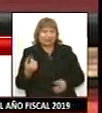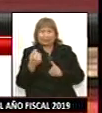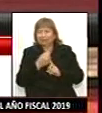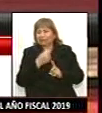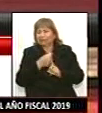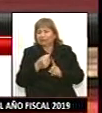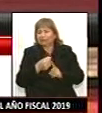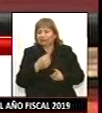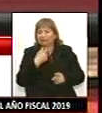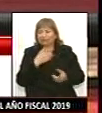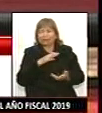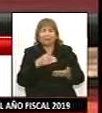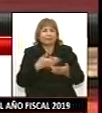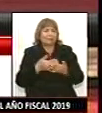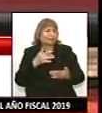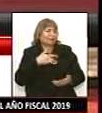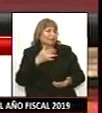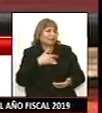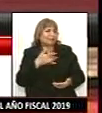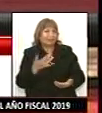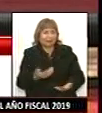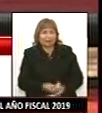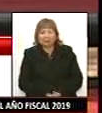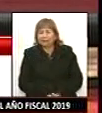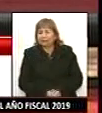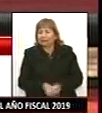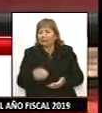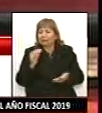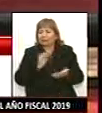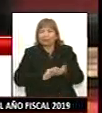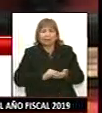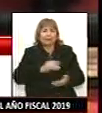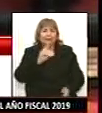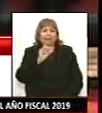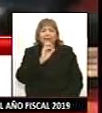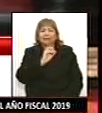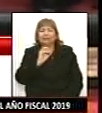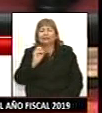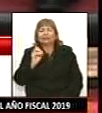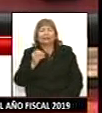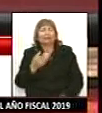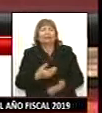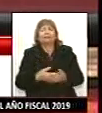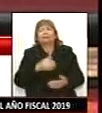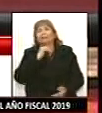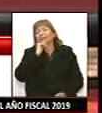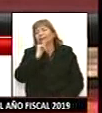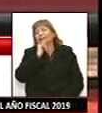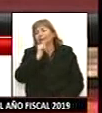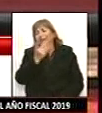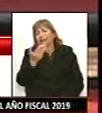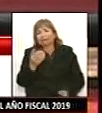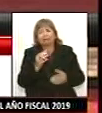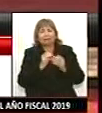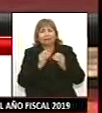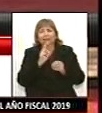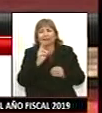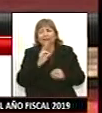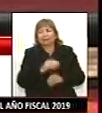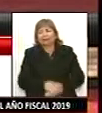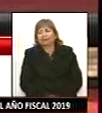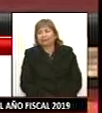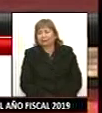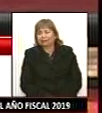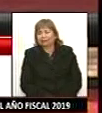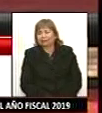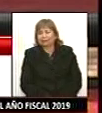con, diríamos, sentencia, y más de 100 casos que aún están por, digamos, sin resolución, sin ninguna